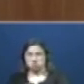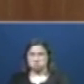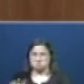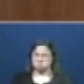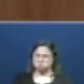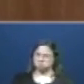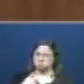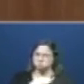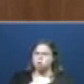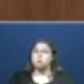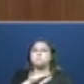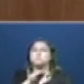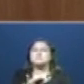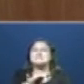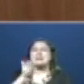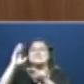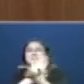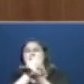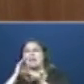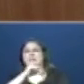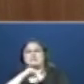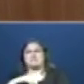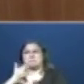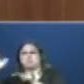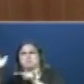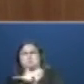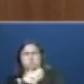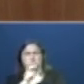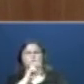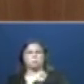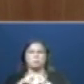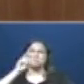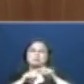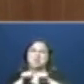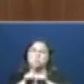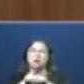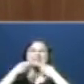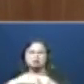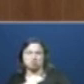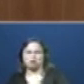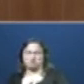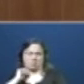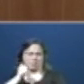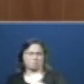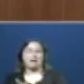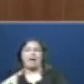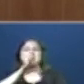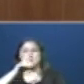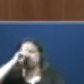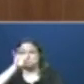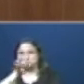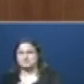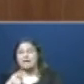las propuestas soberanistas y separadoras se empeñan en un viaje contrario a la historia y hacia ninguna parte y lo que es peor nos están